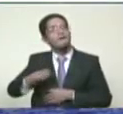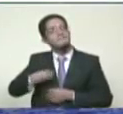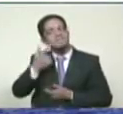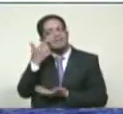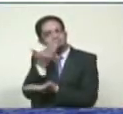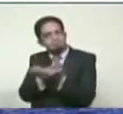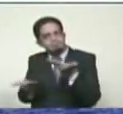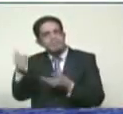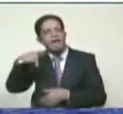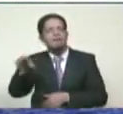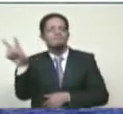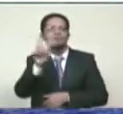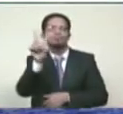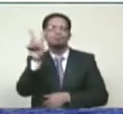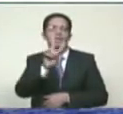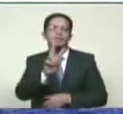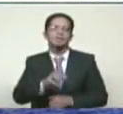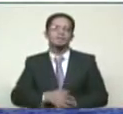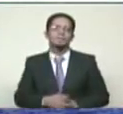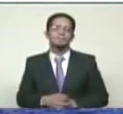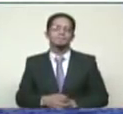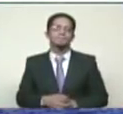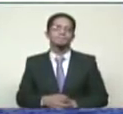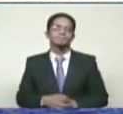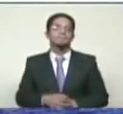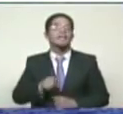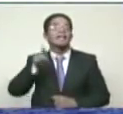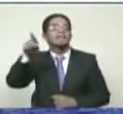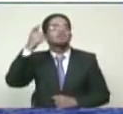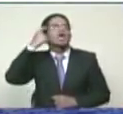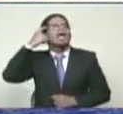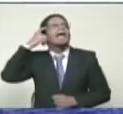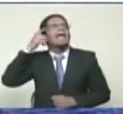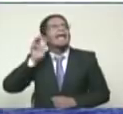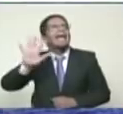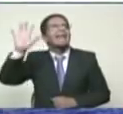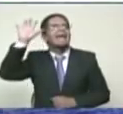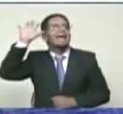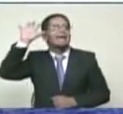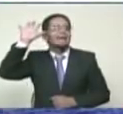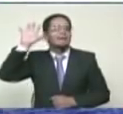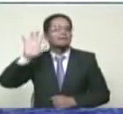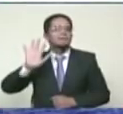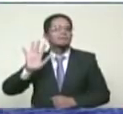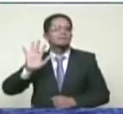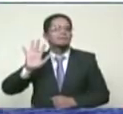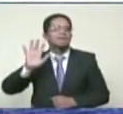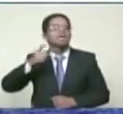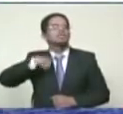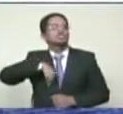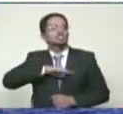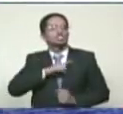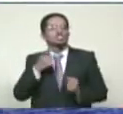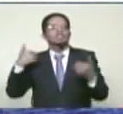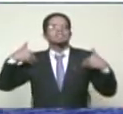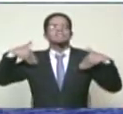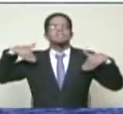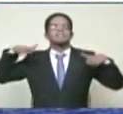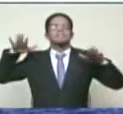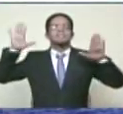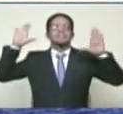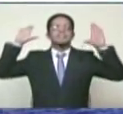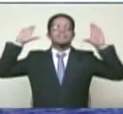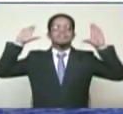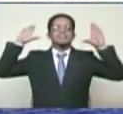del país. Y ellos creen que por esa vía nos vamos a rendir.